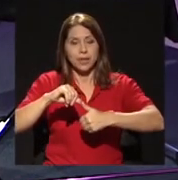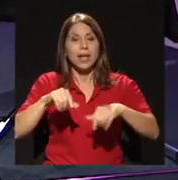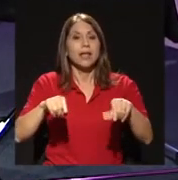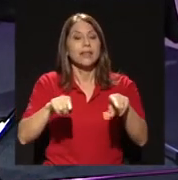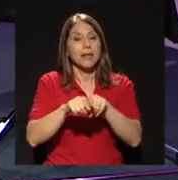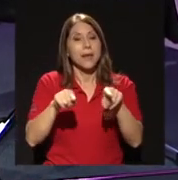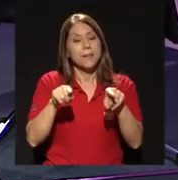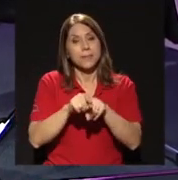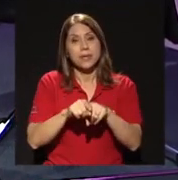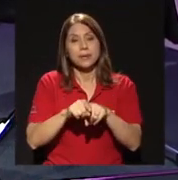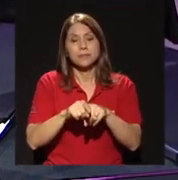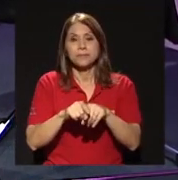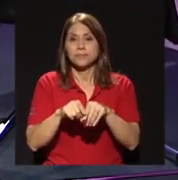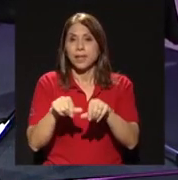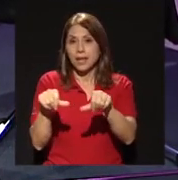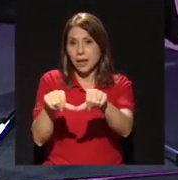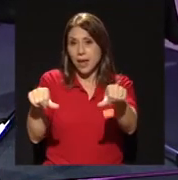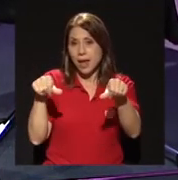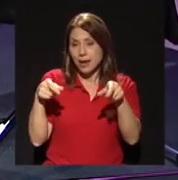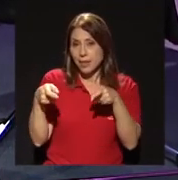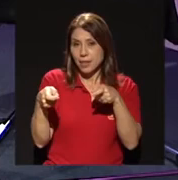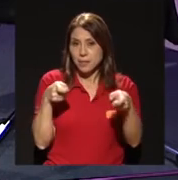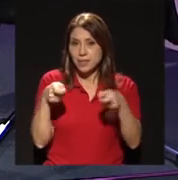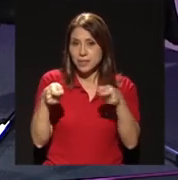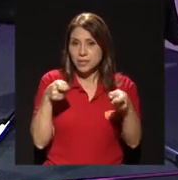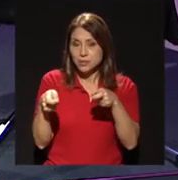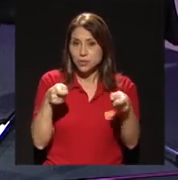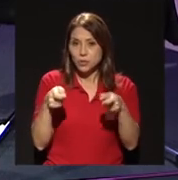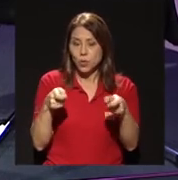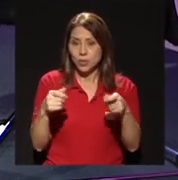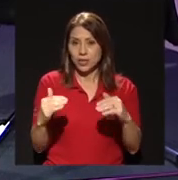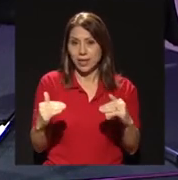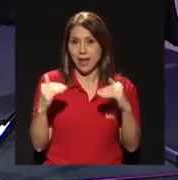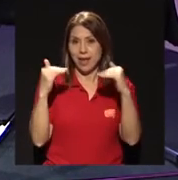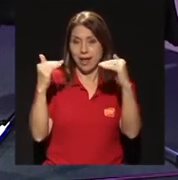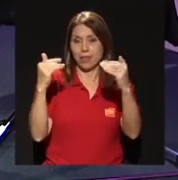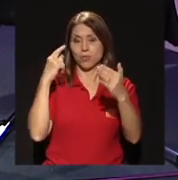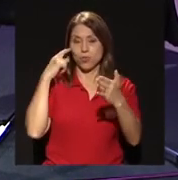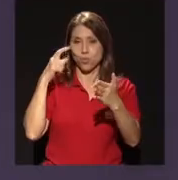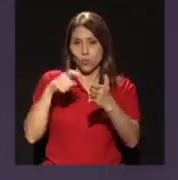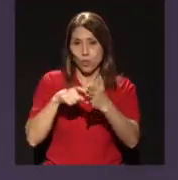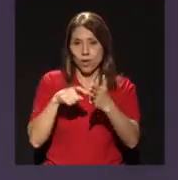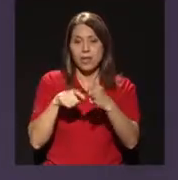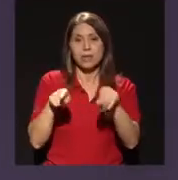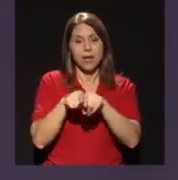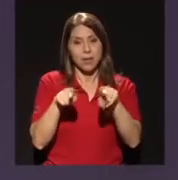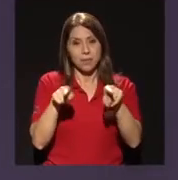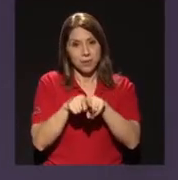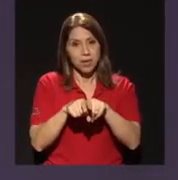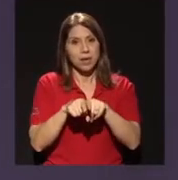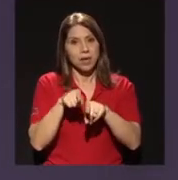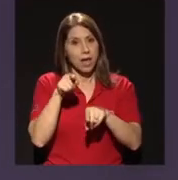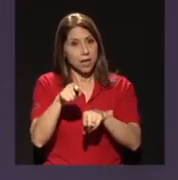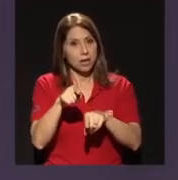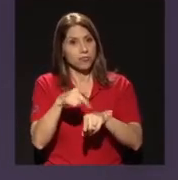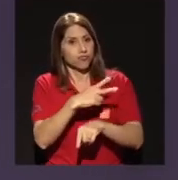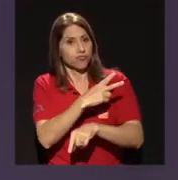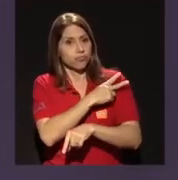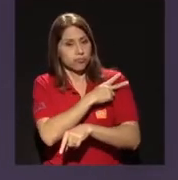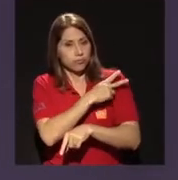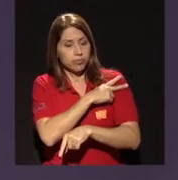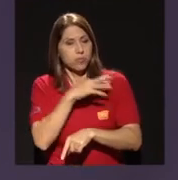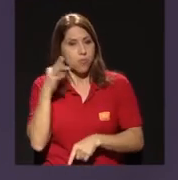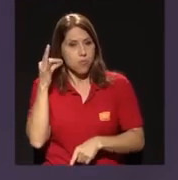Tenemos en la parte de la administración de alto renombre y de mandato también a mujeres incursionando en